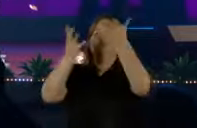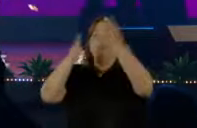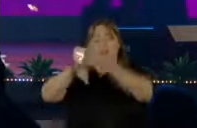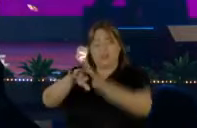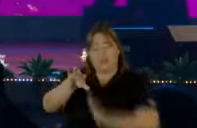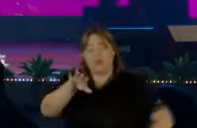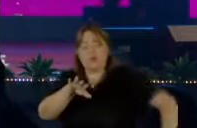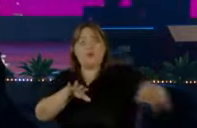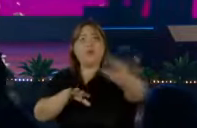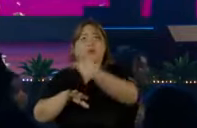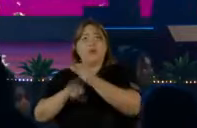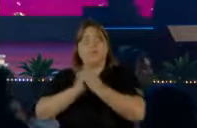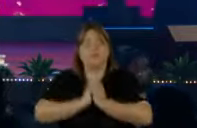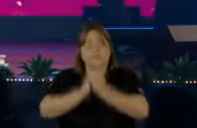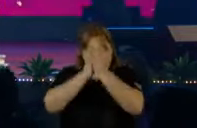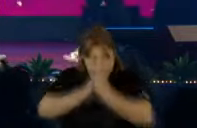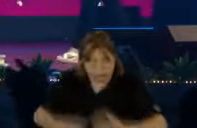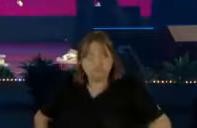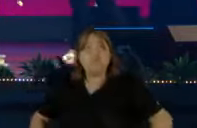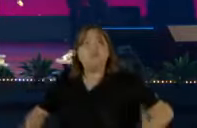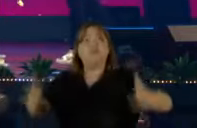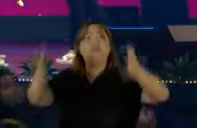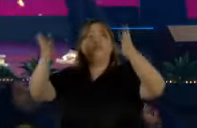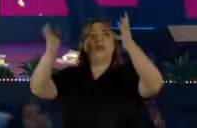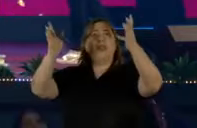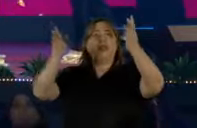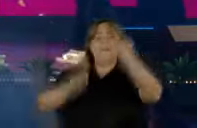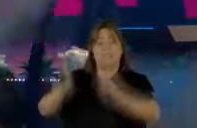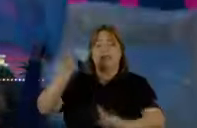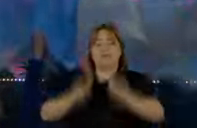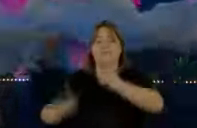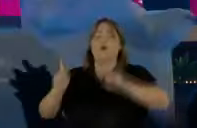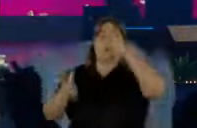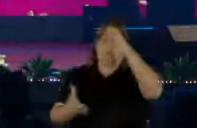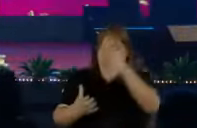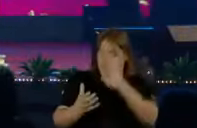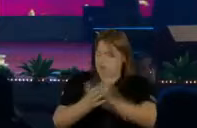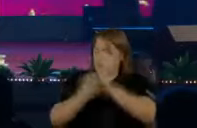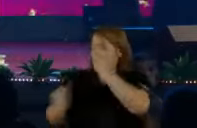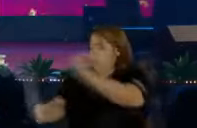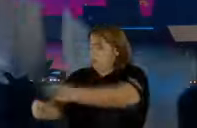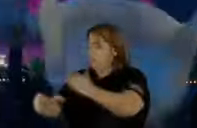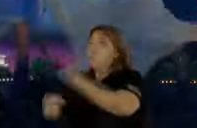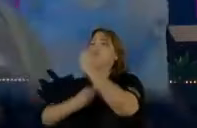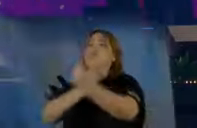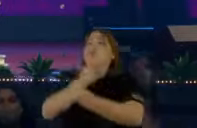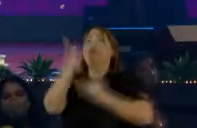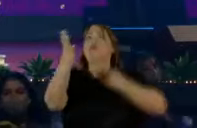la tierra le adora y sus hijos cantan.